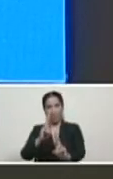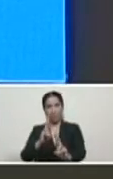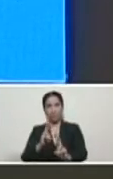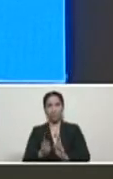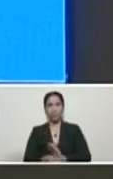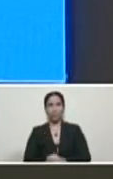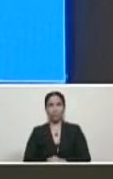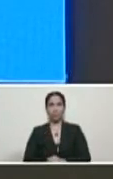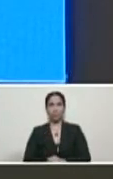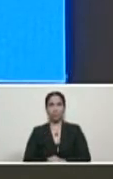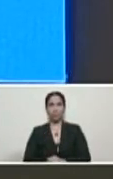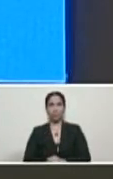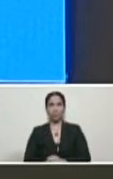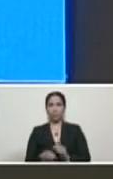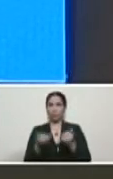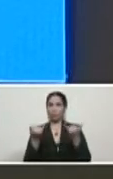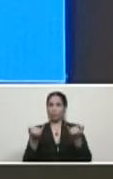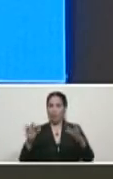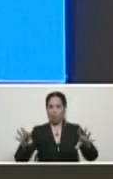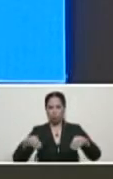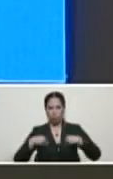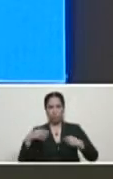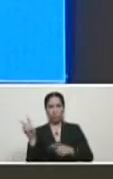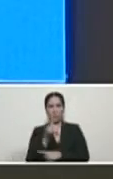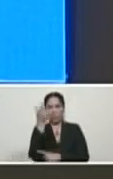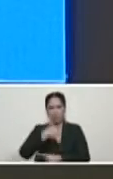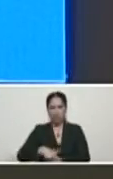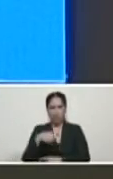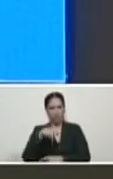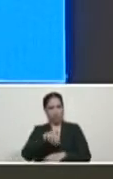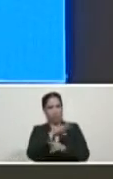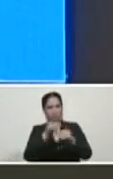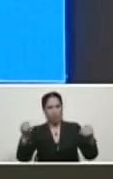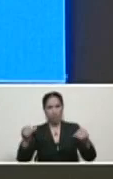a los que ya se asumían como venezolanos y venezolanas en esta tierra.